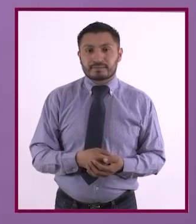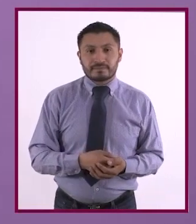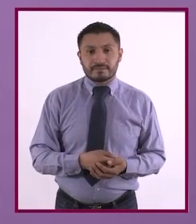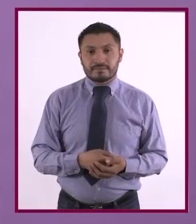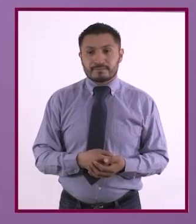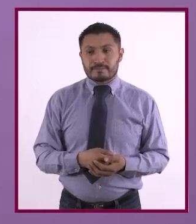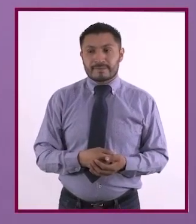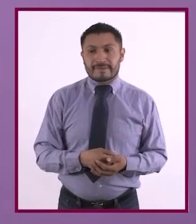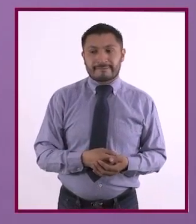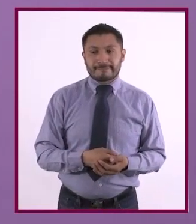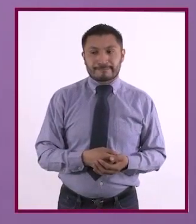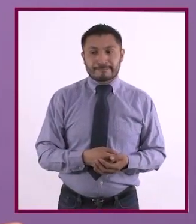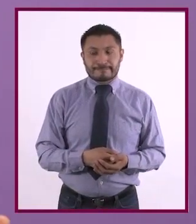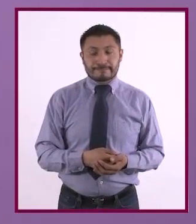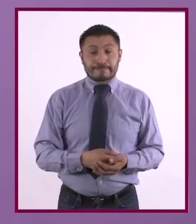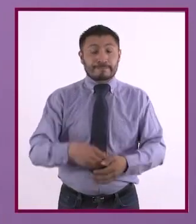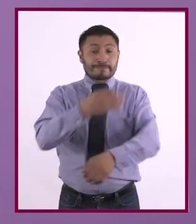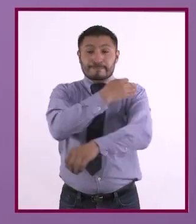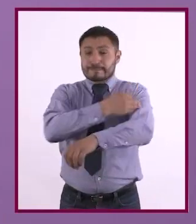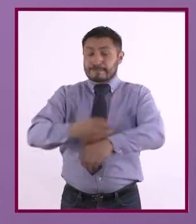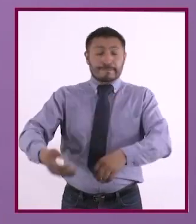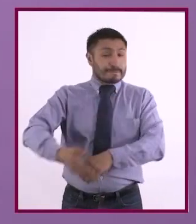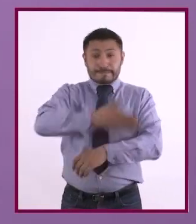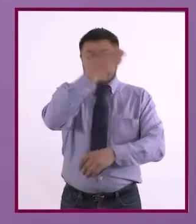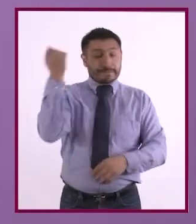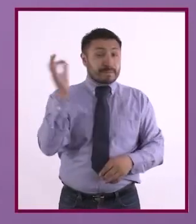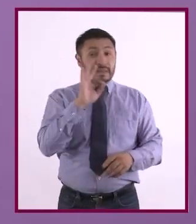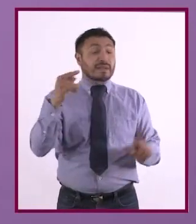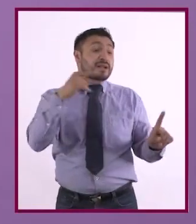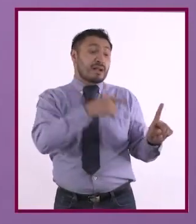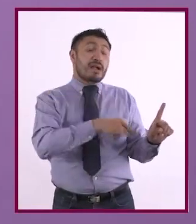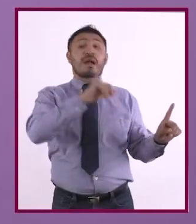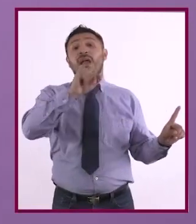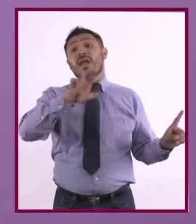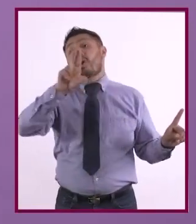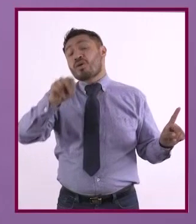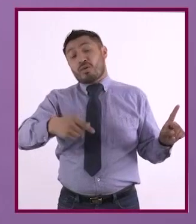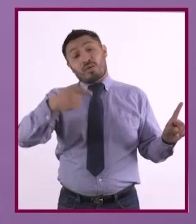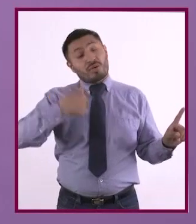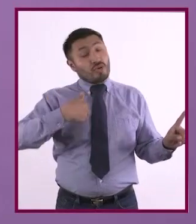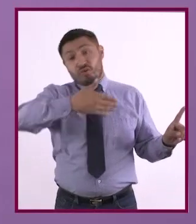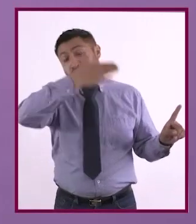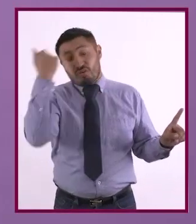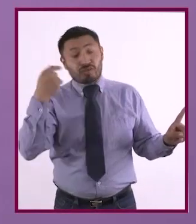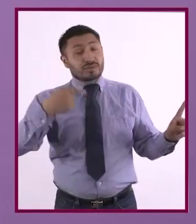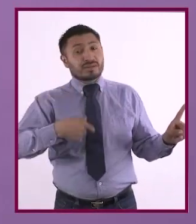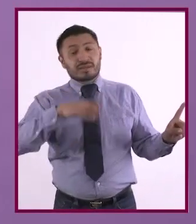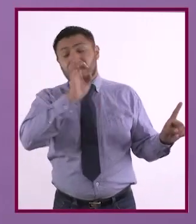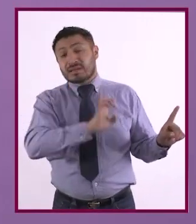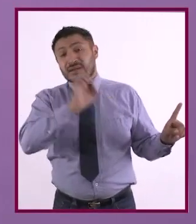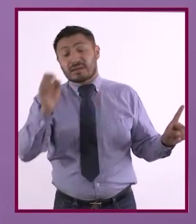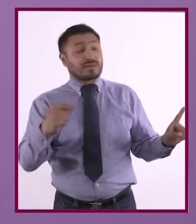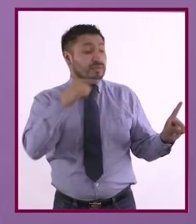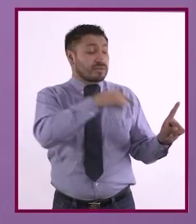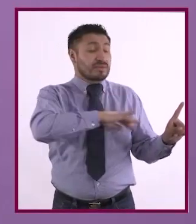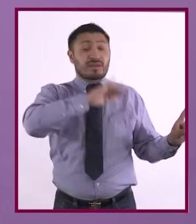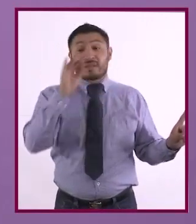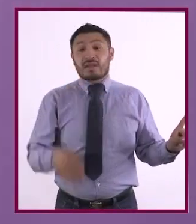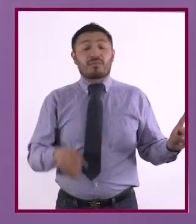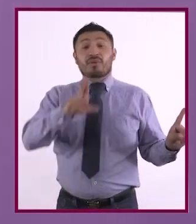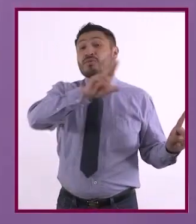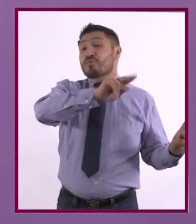de donación de órganos, fue que la familia no sabía si el donante lo hubiera aceptado o no, ya que la muerte es un tema poco